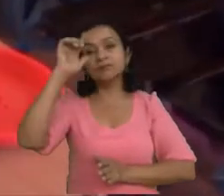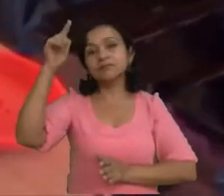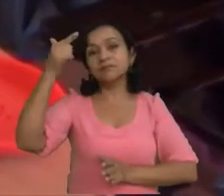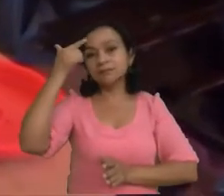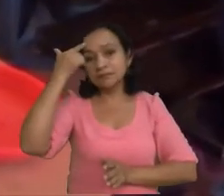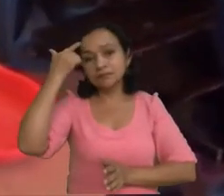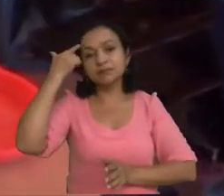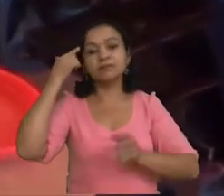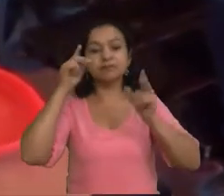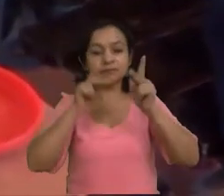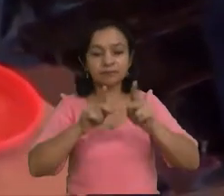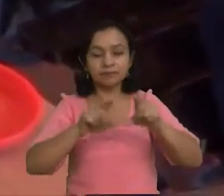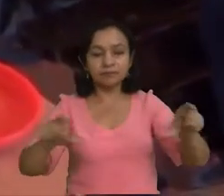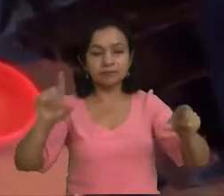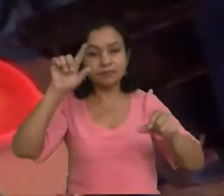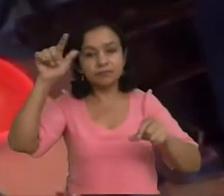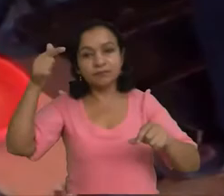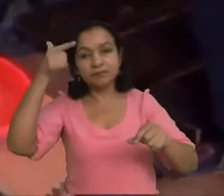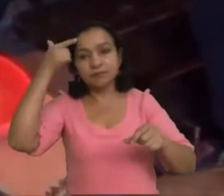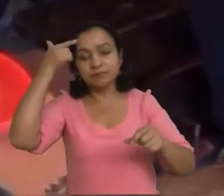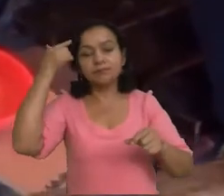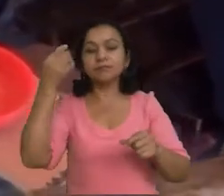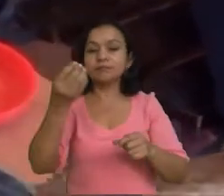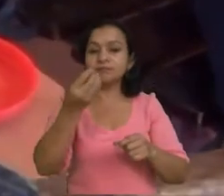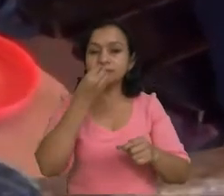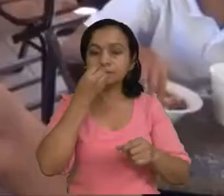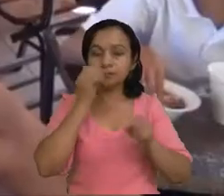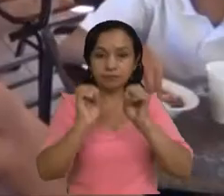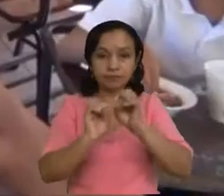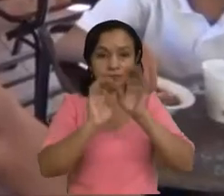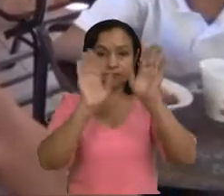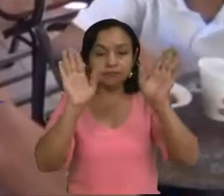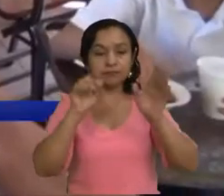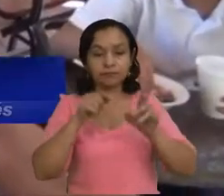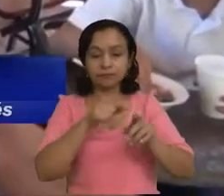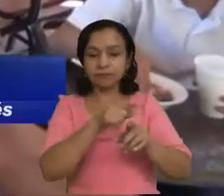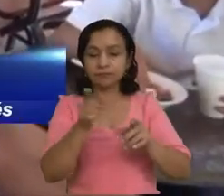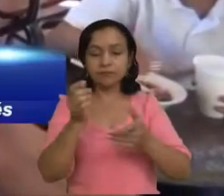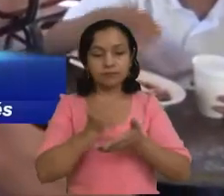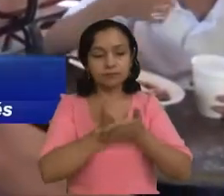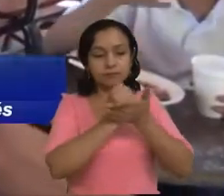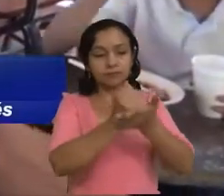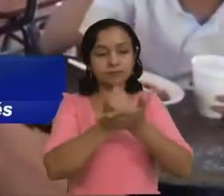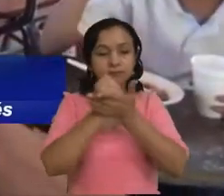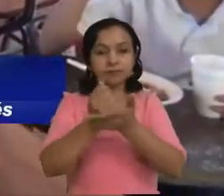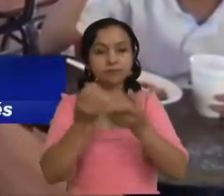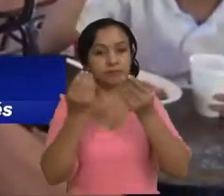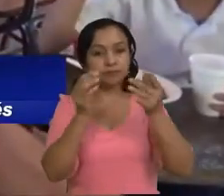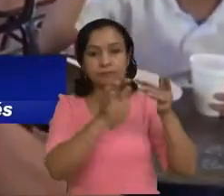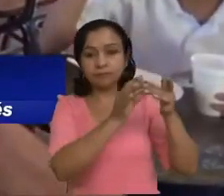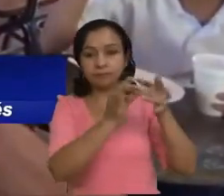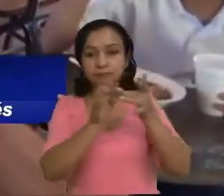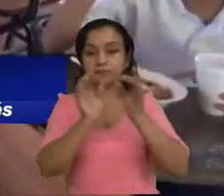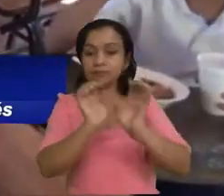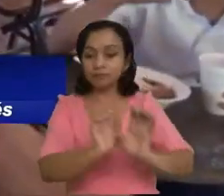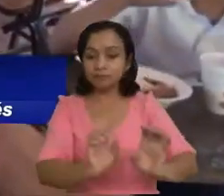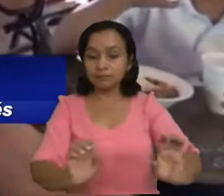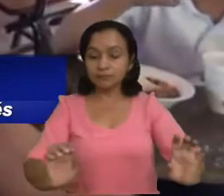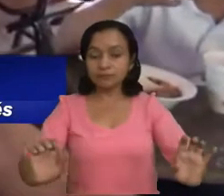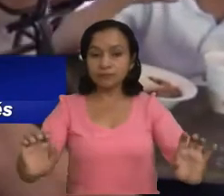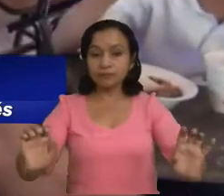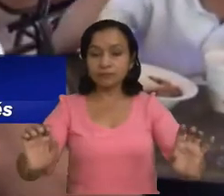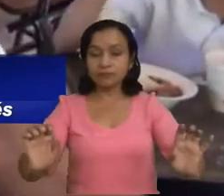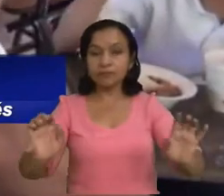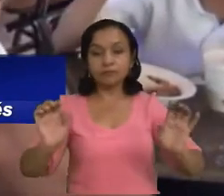este plan de gobierno como es la merienda escolar, ya que esto viene a beneficiar grandemente a nuestros niños y a